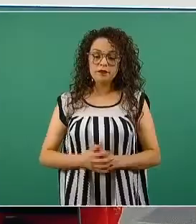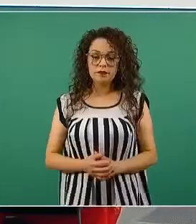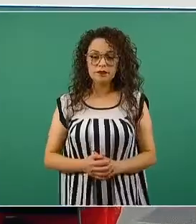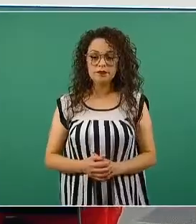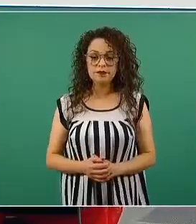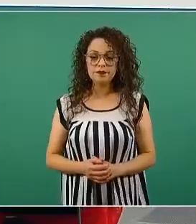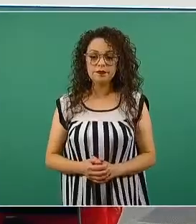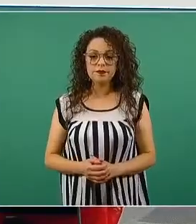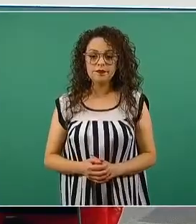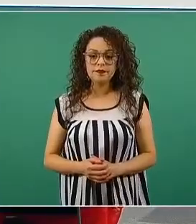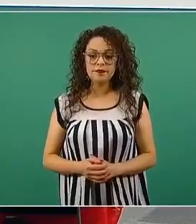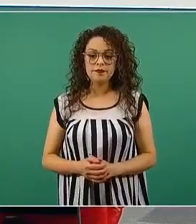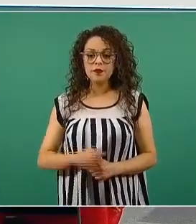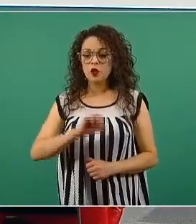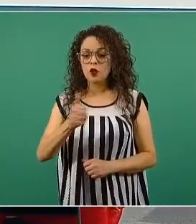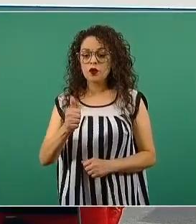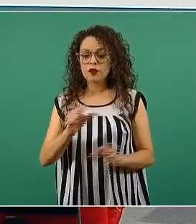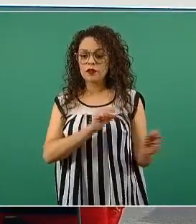favor.